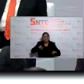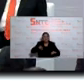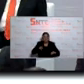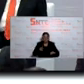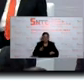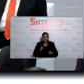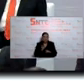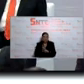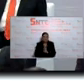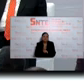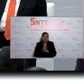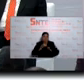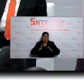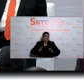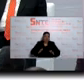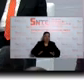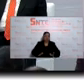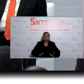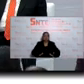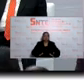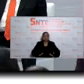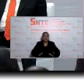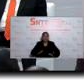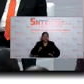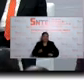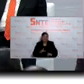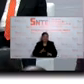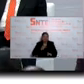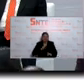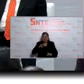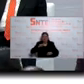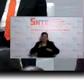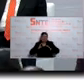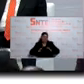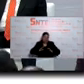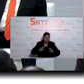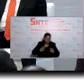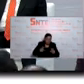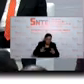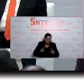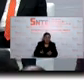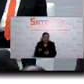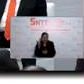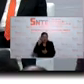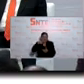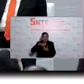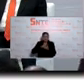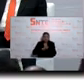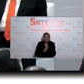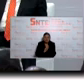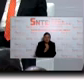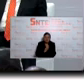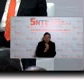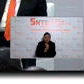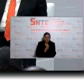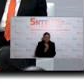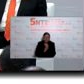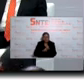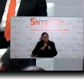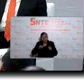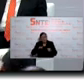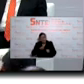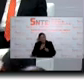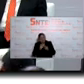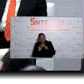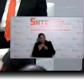Lo que ocurre en el cuerpo es la emoción. No es el cuerpo, pero ocurre en el cuerpo. Y finalmente el pensamiento.